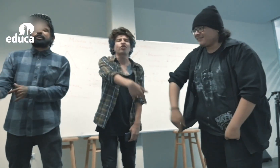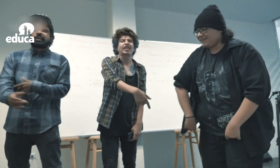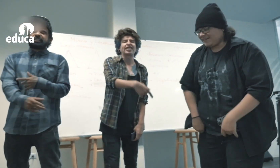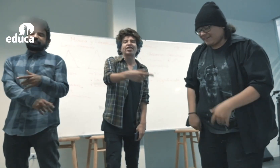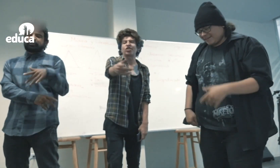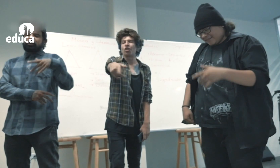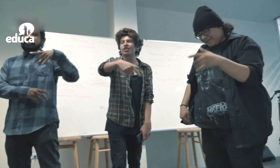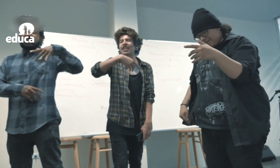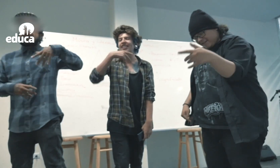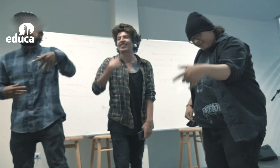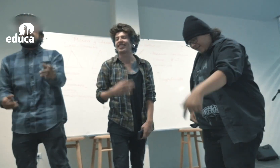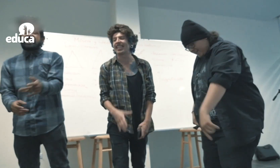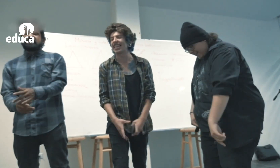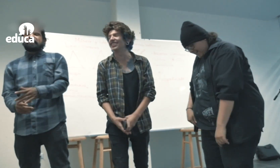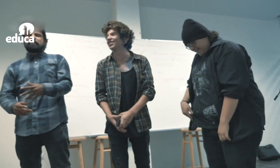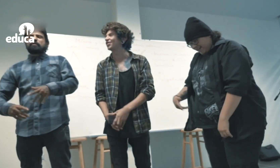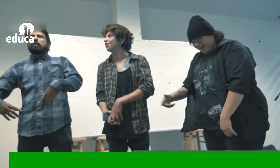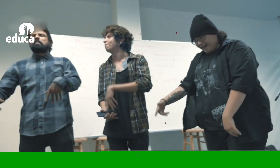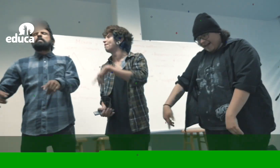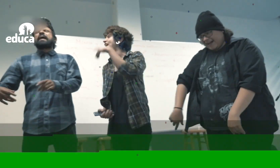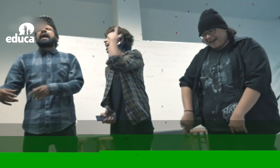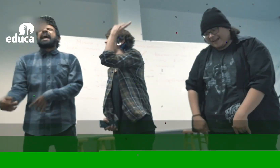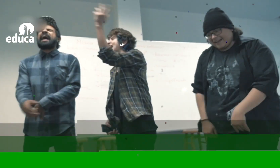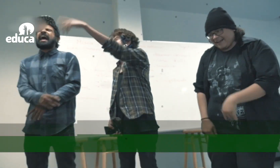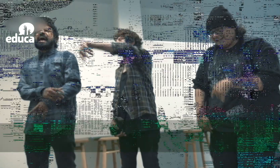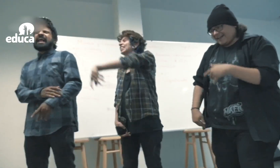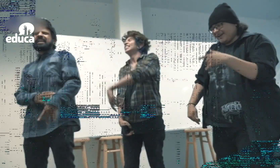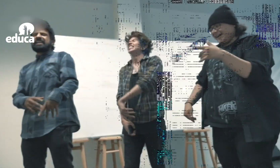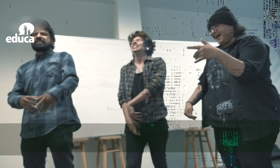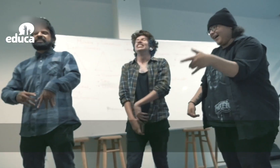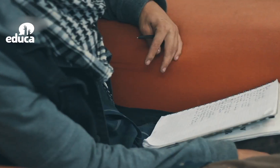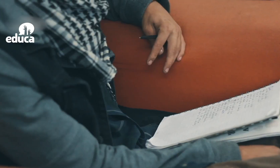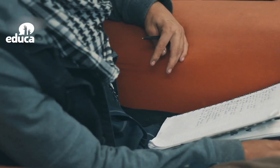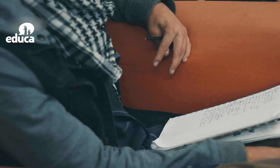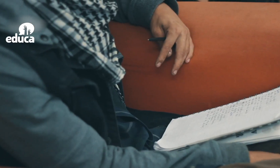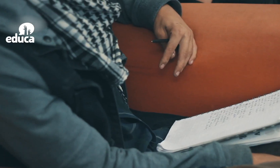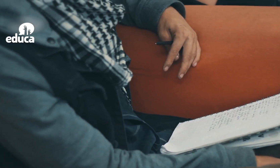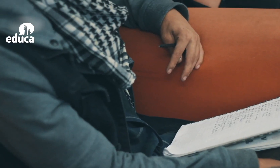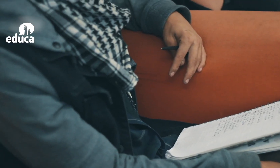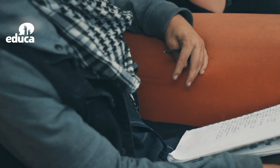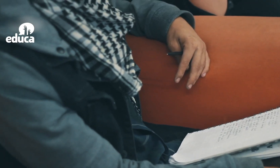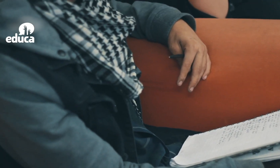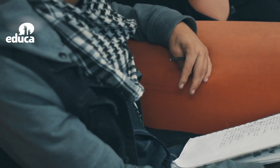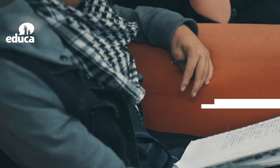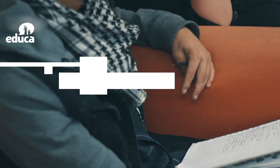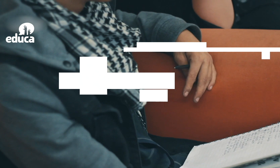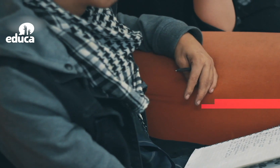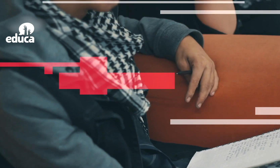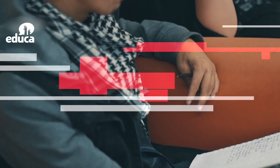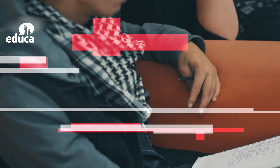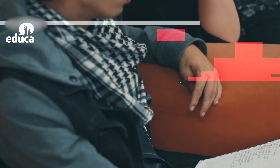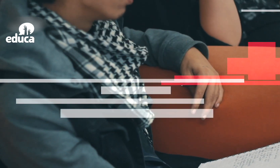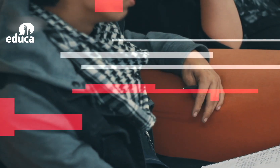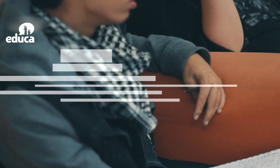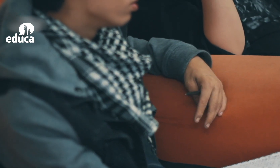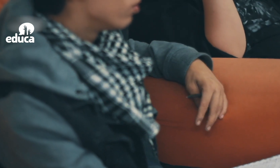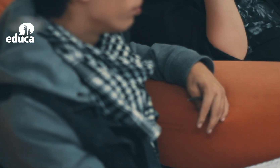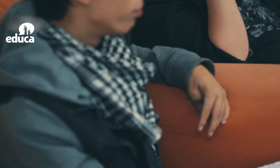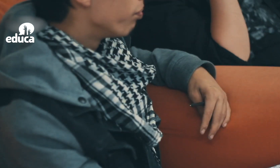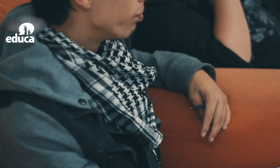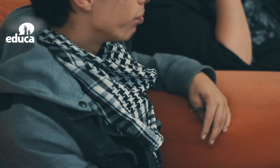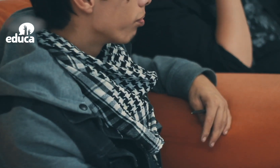era realmente una certeza. Estos chicos tenían contacto con la literatura. Eran chicos con los que podías hablar de Jodorowsky, podías